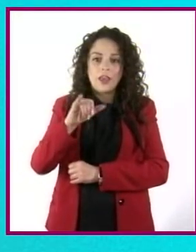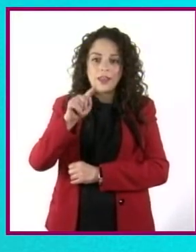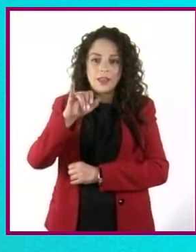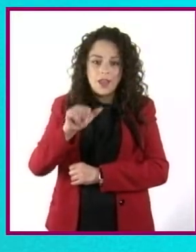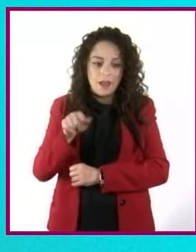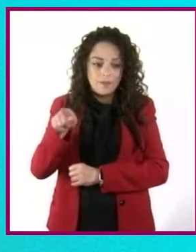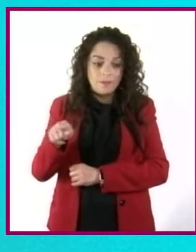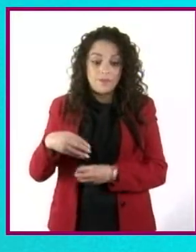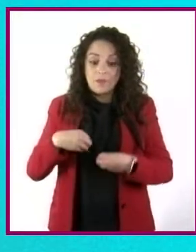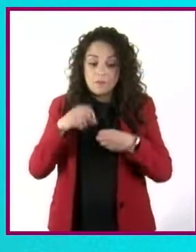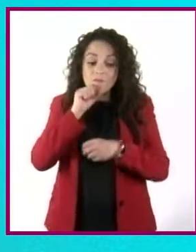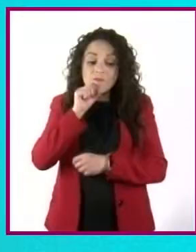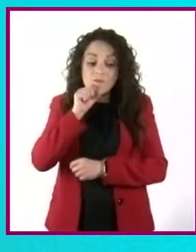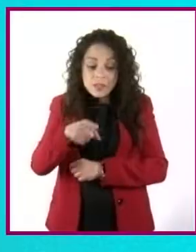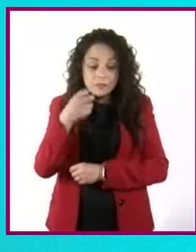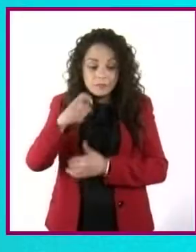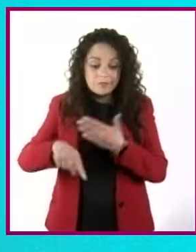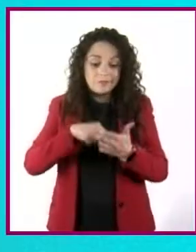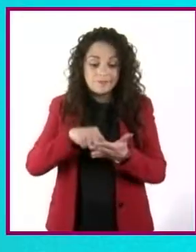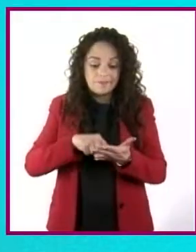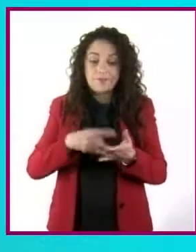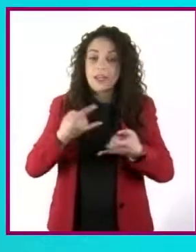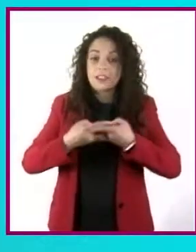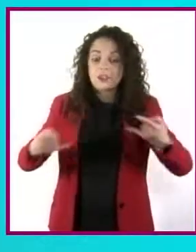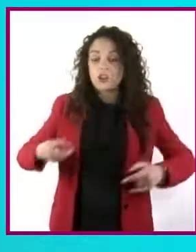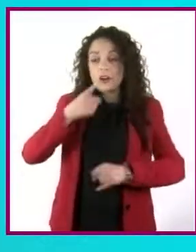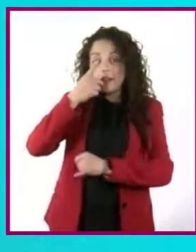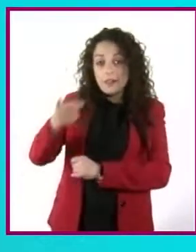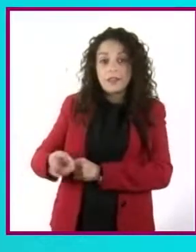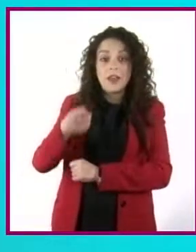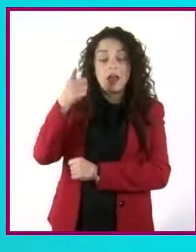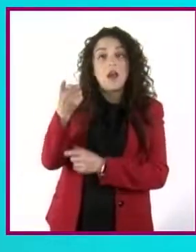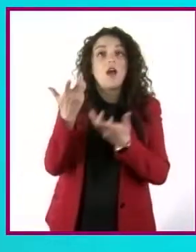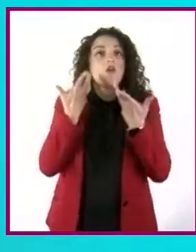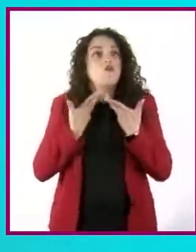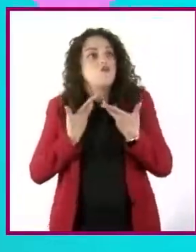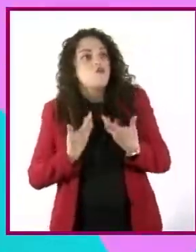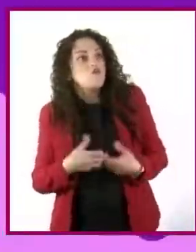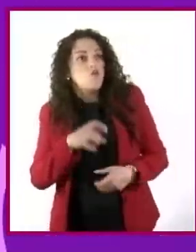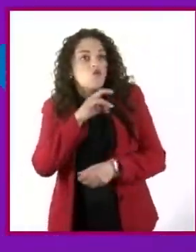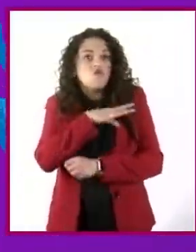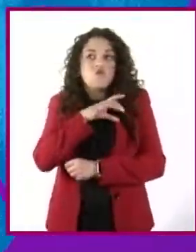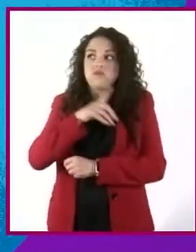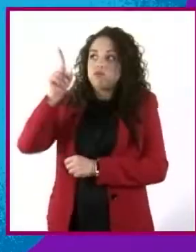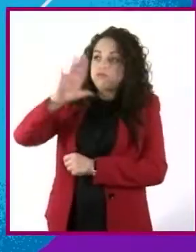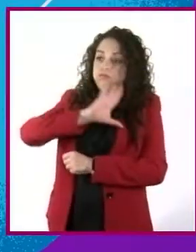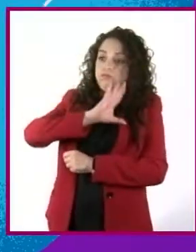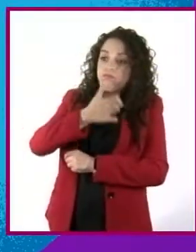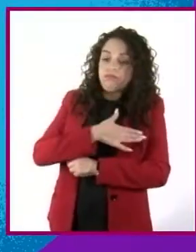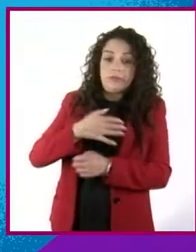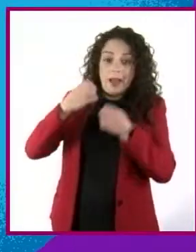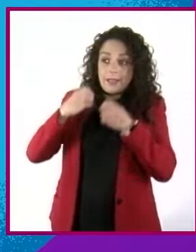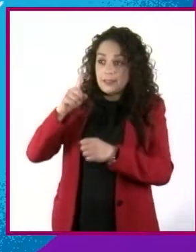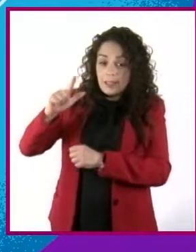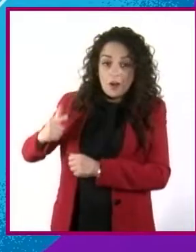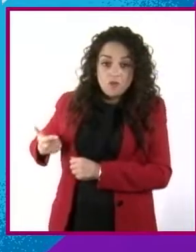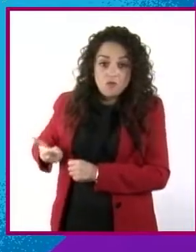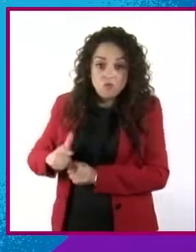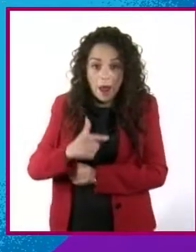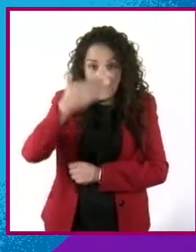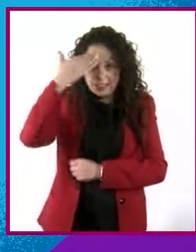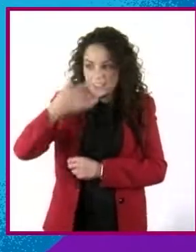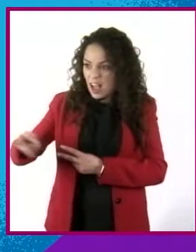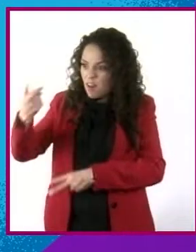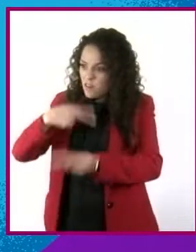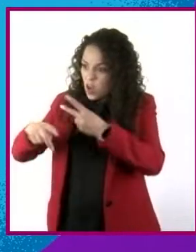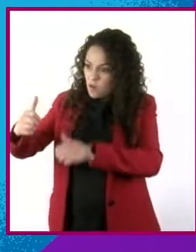razón antes expuesta. Cuenta la leyenda que en el pánico que había entre los españoles de Guanajuato al saber que se acercaban los